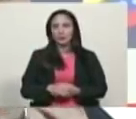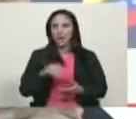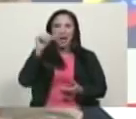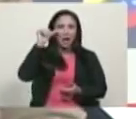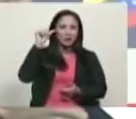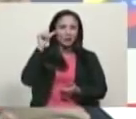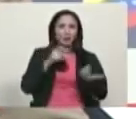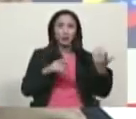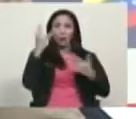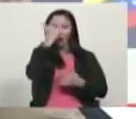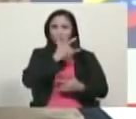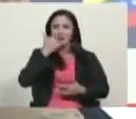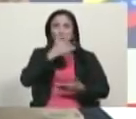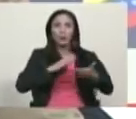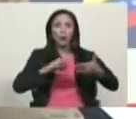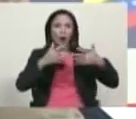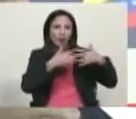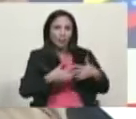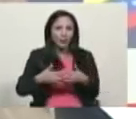asiáticos, africanos, americanos,